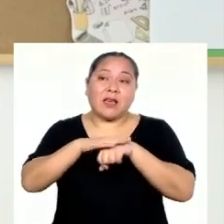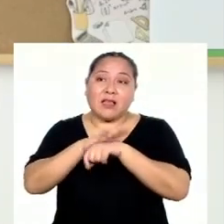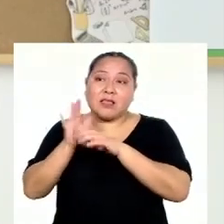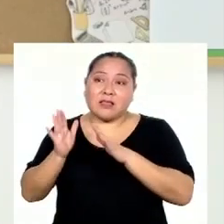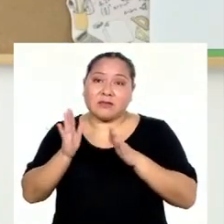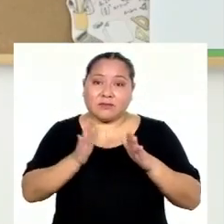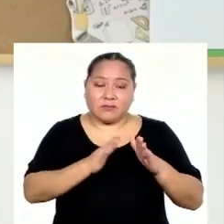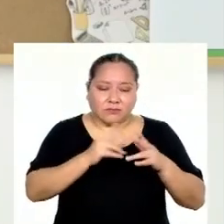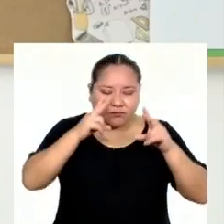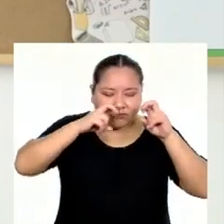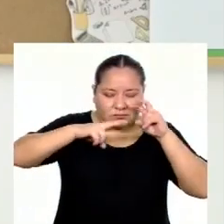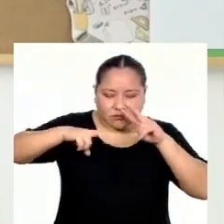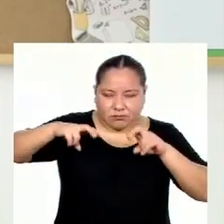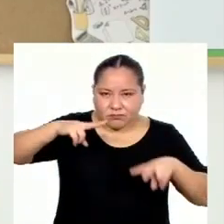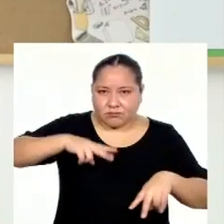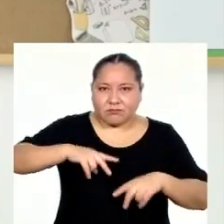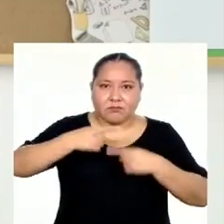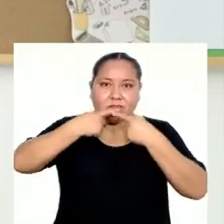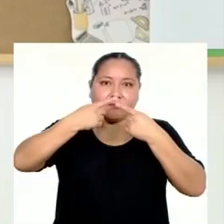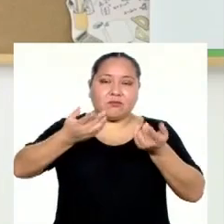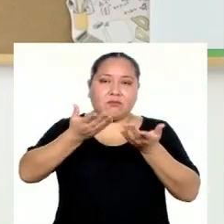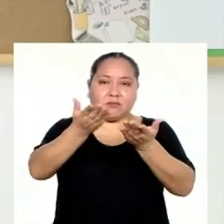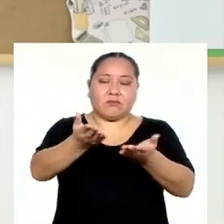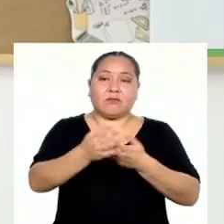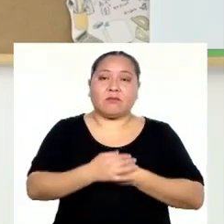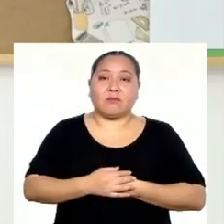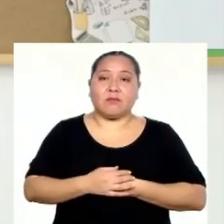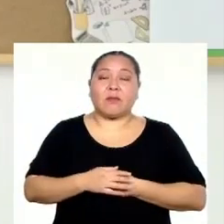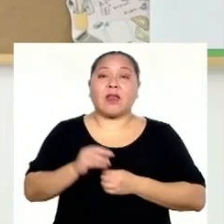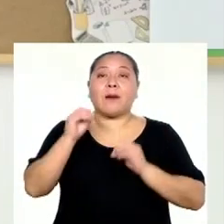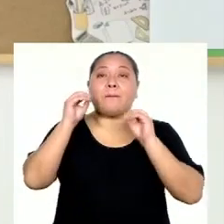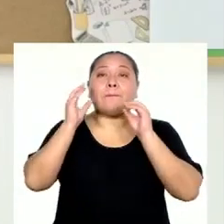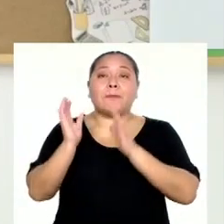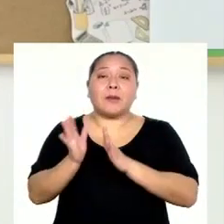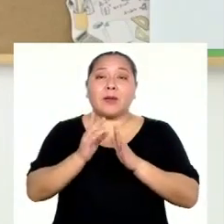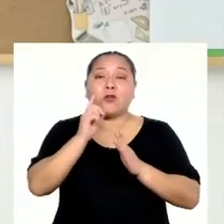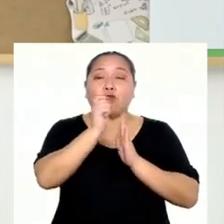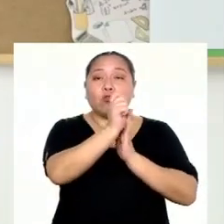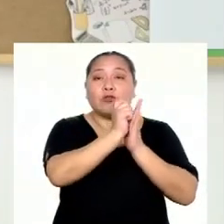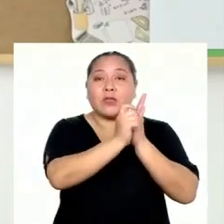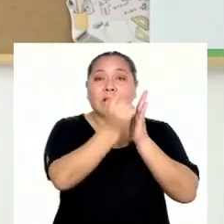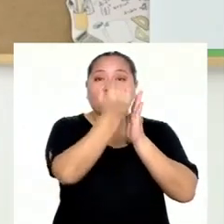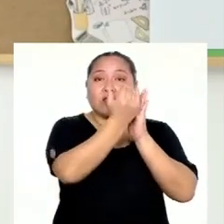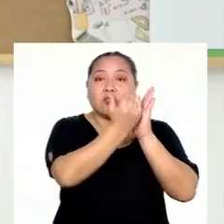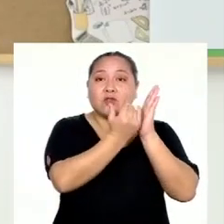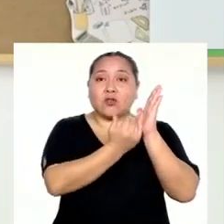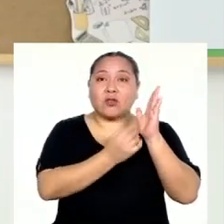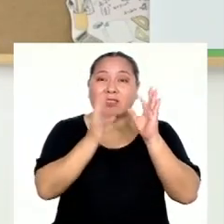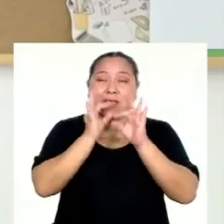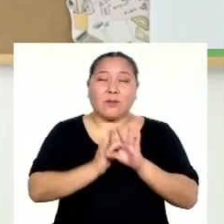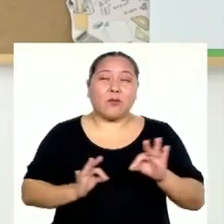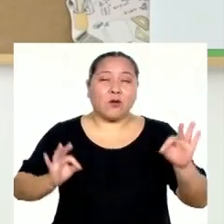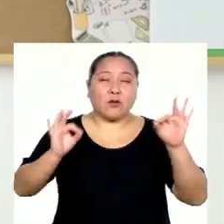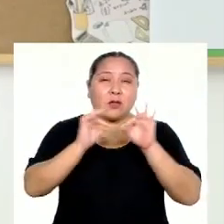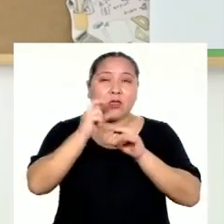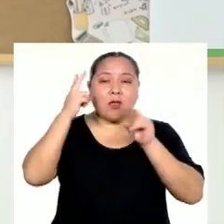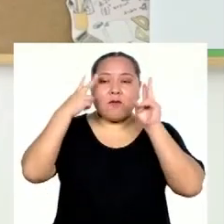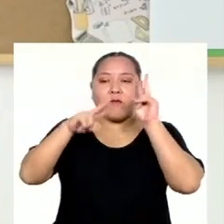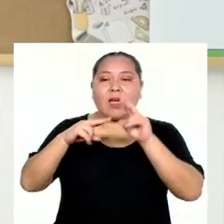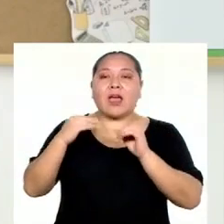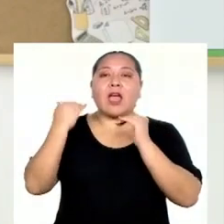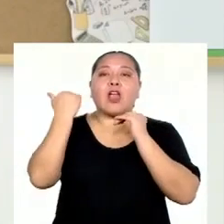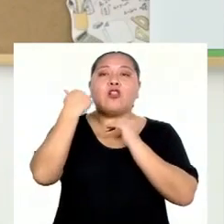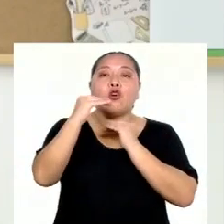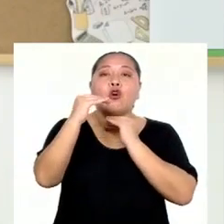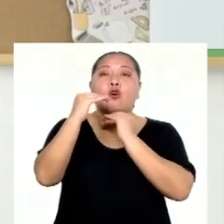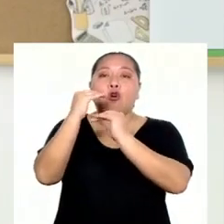textualización, revisión y publicación. Para elaborar un texto instructivo es importantísimo determinar el orden y